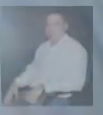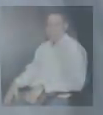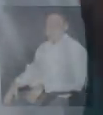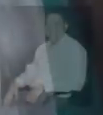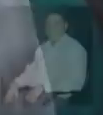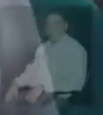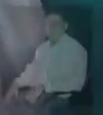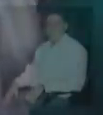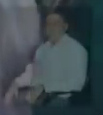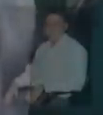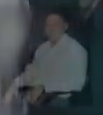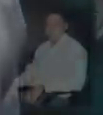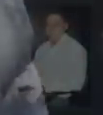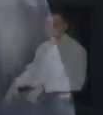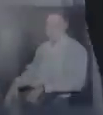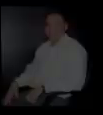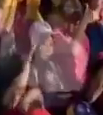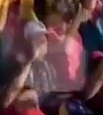José.